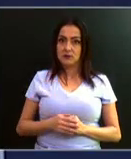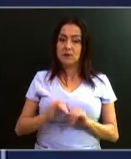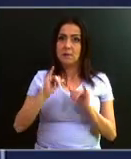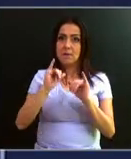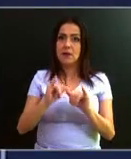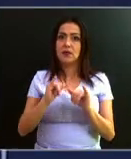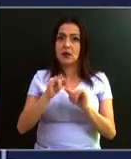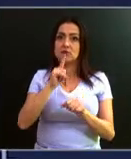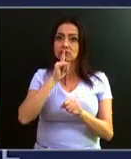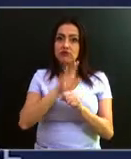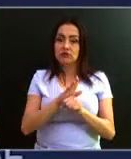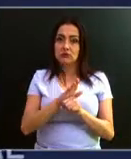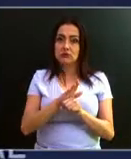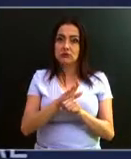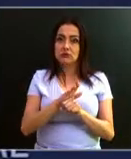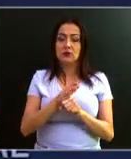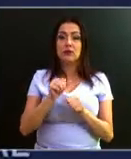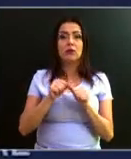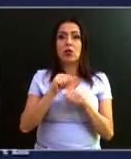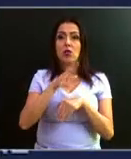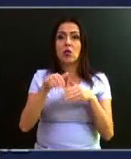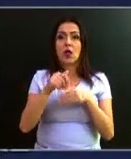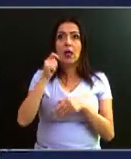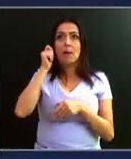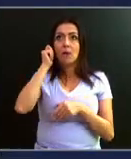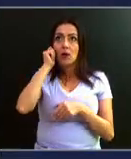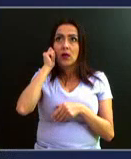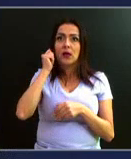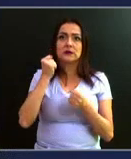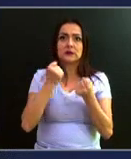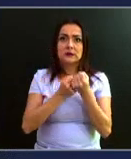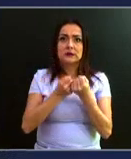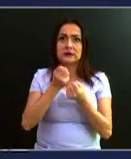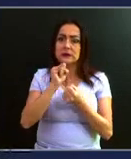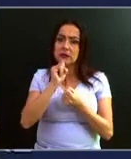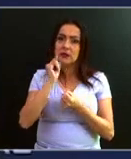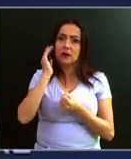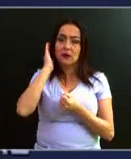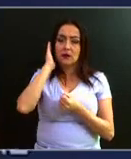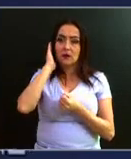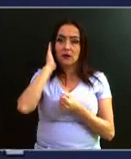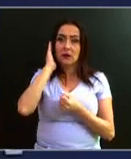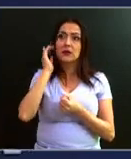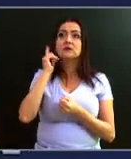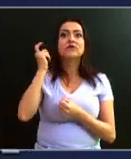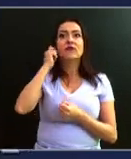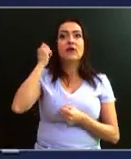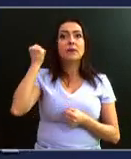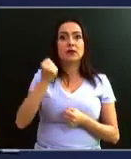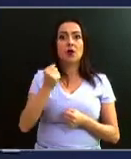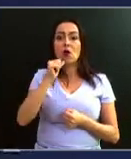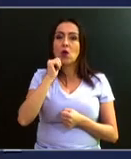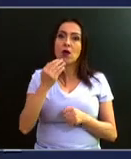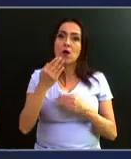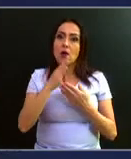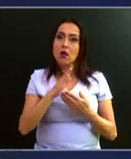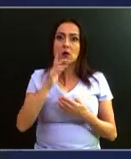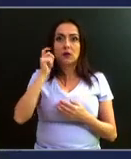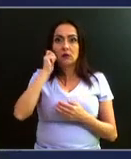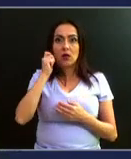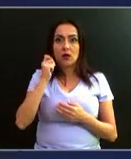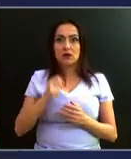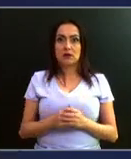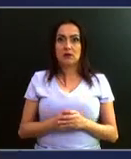su compromiso inquebrantable con todas las mujeres del país que en los casos en donde se cree que haya un femicidio o una muerte de una mujer a